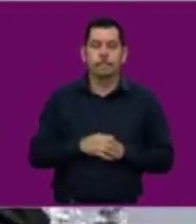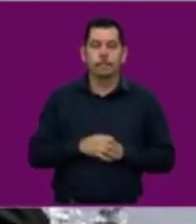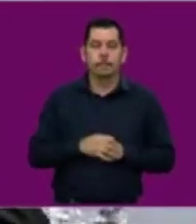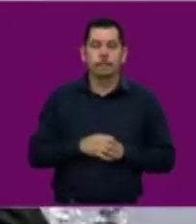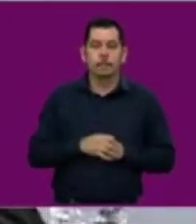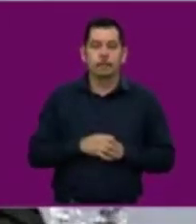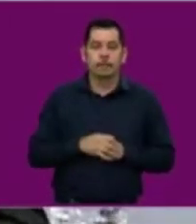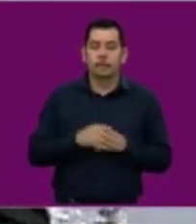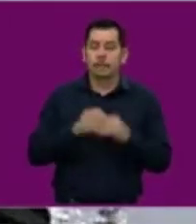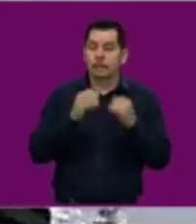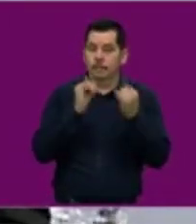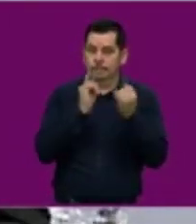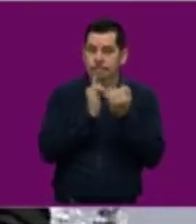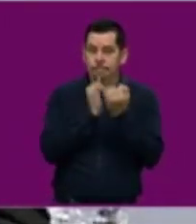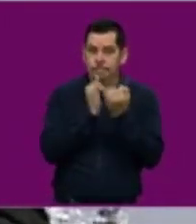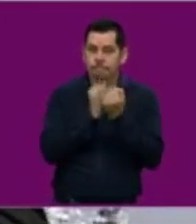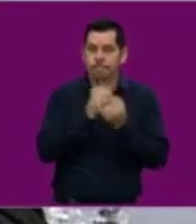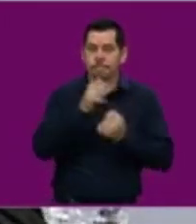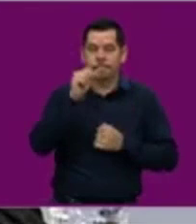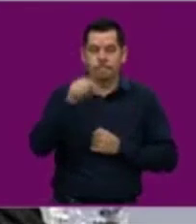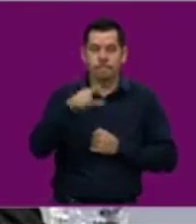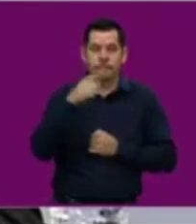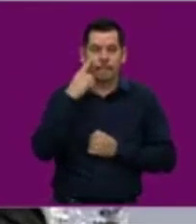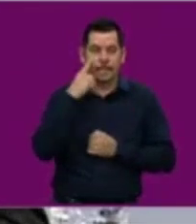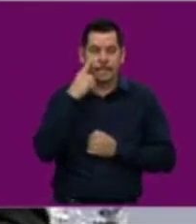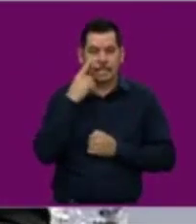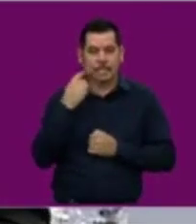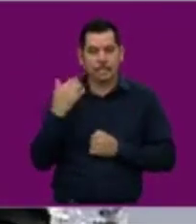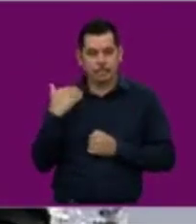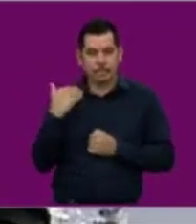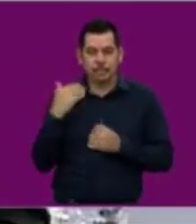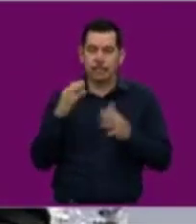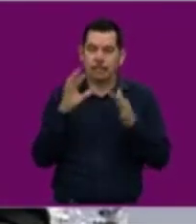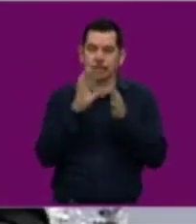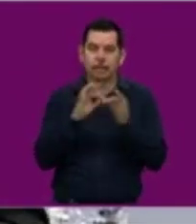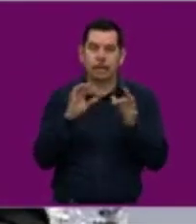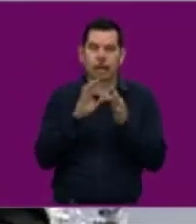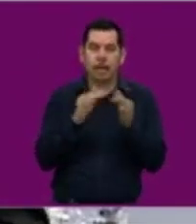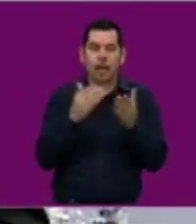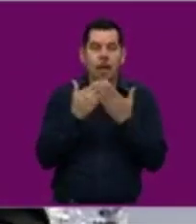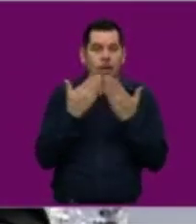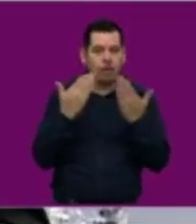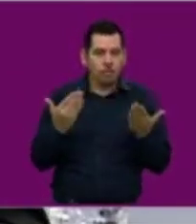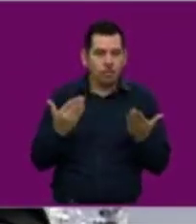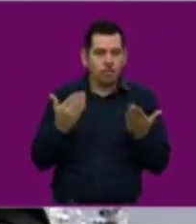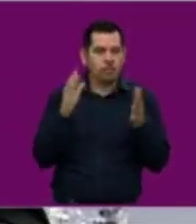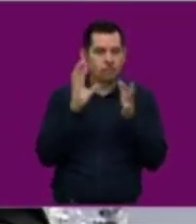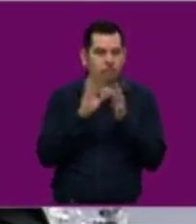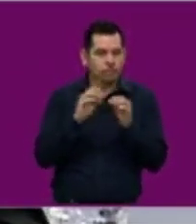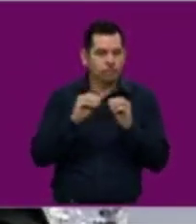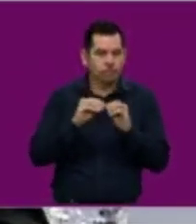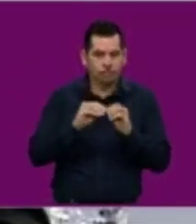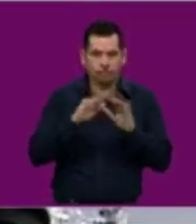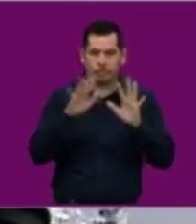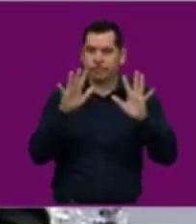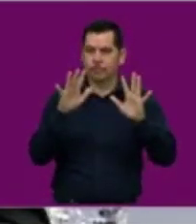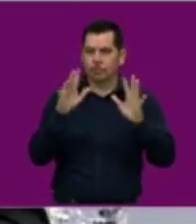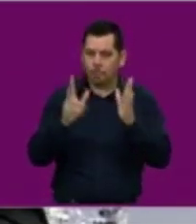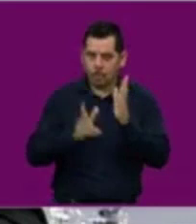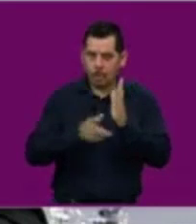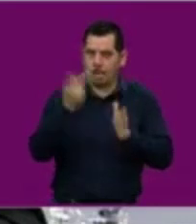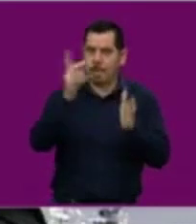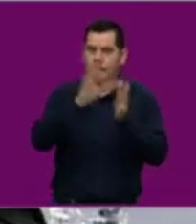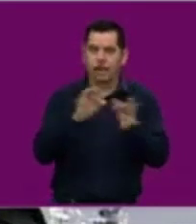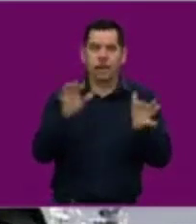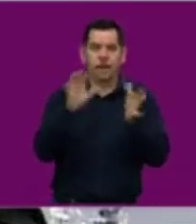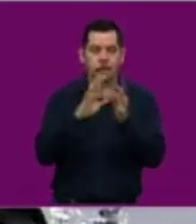igual y conforme a lo anterior se aclara y se recalca que la